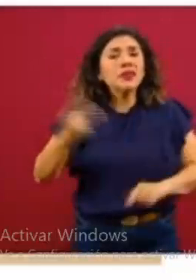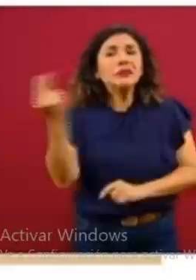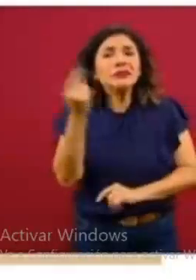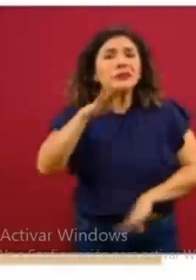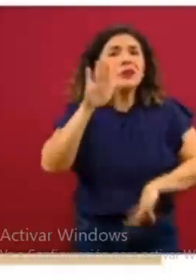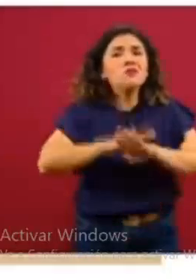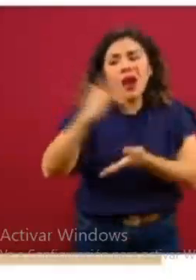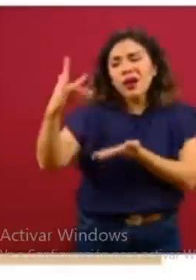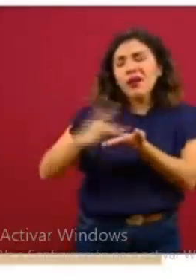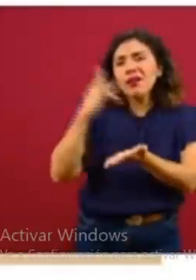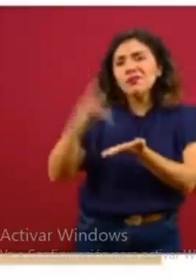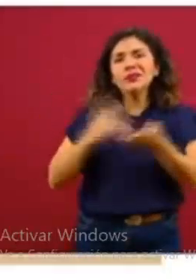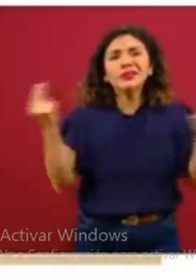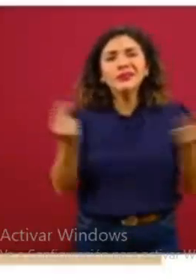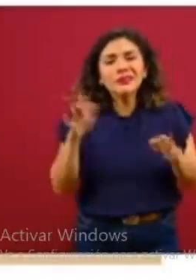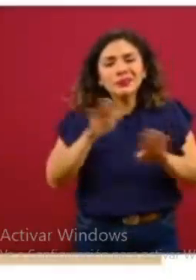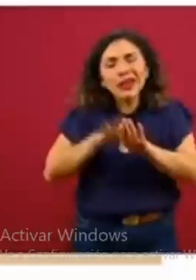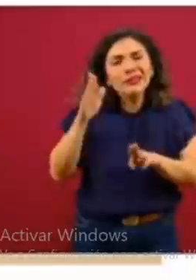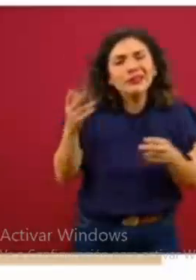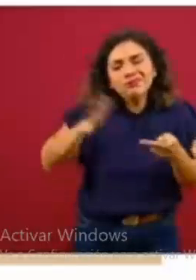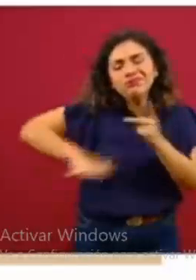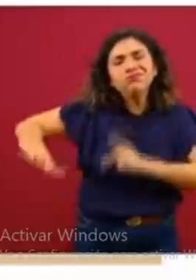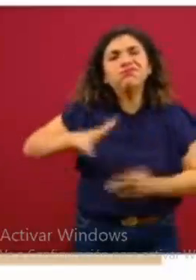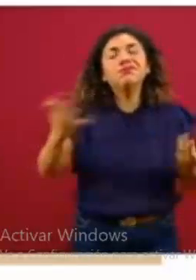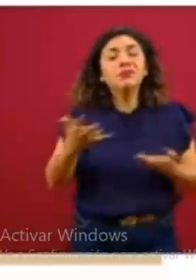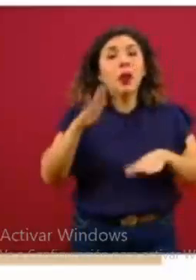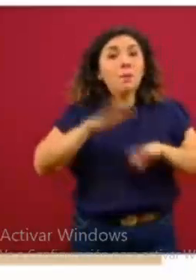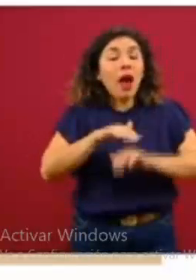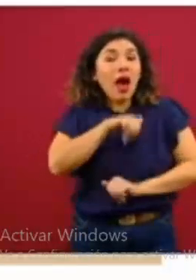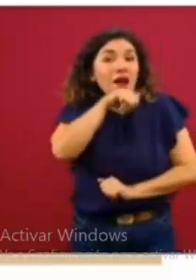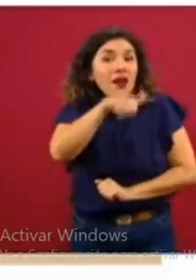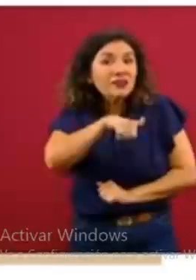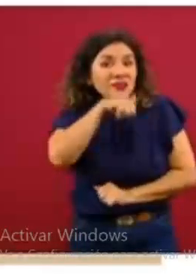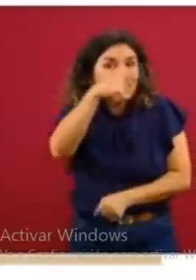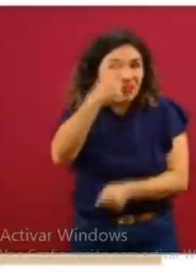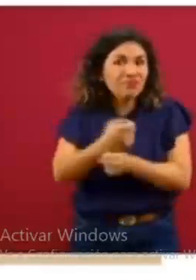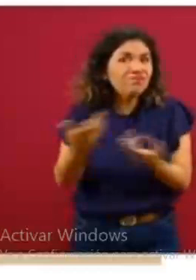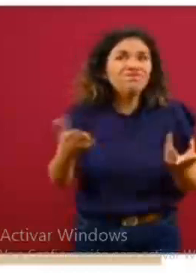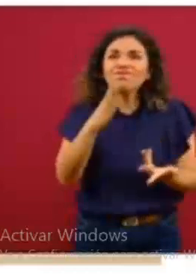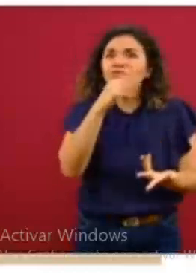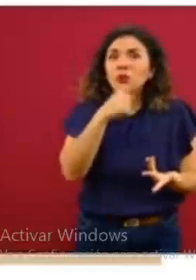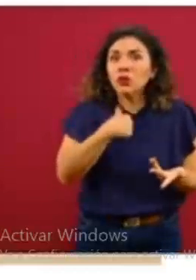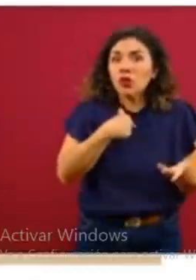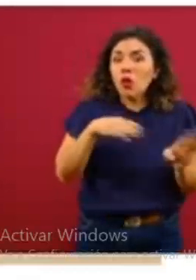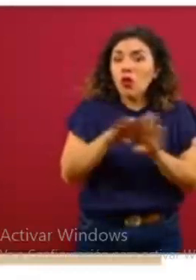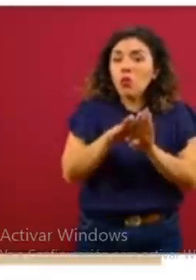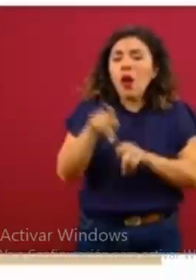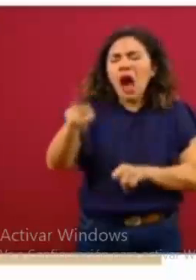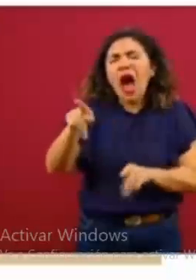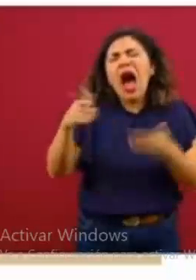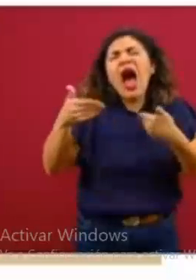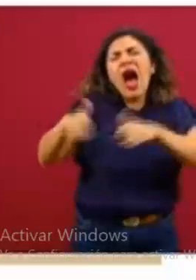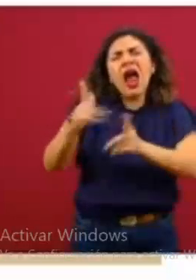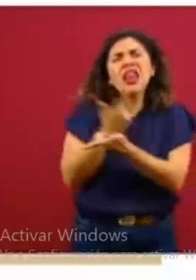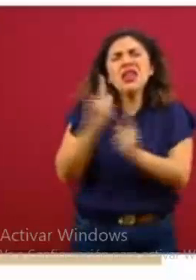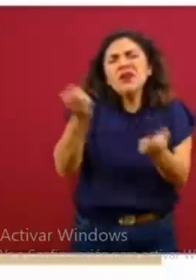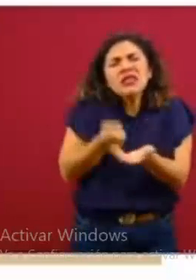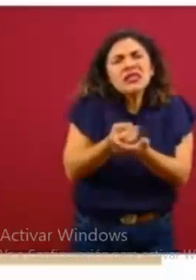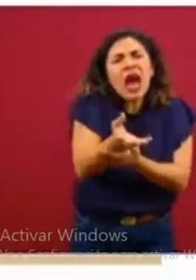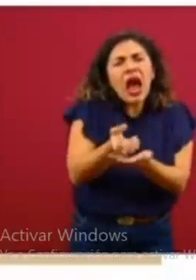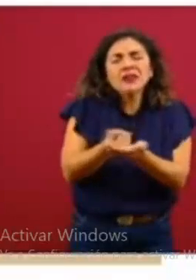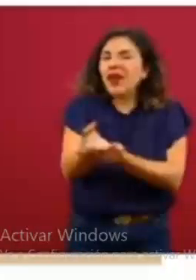requieren más de este apoyo. Así y sobre es. Todo, pues las, por ejemplo, los adultos mayores, que sabemos no los podemos estar exponiendo, claro, a